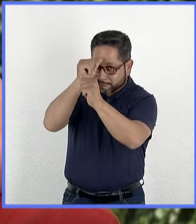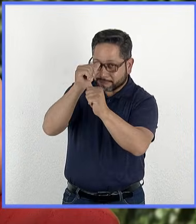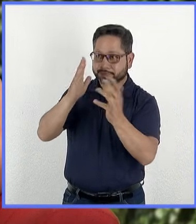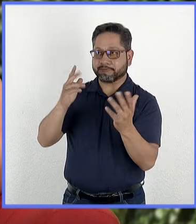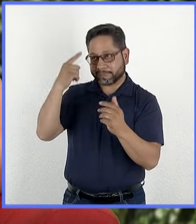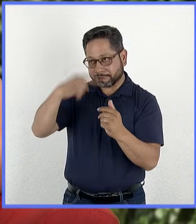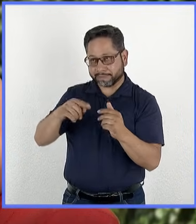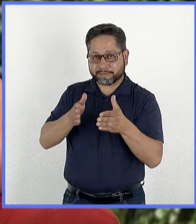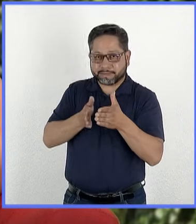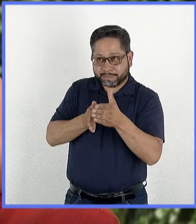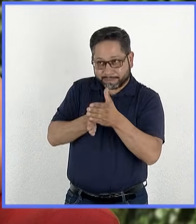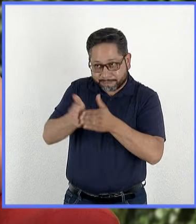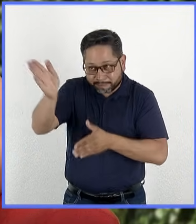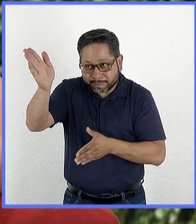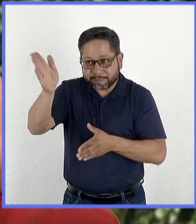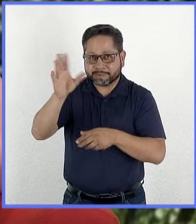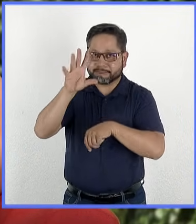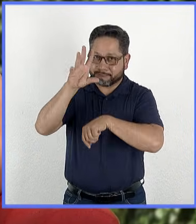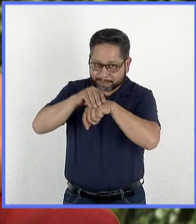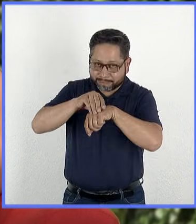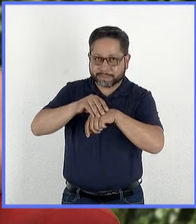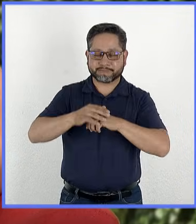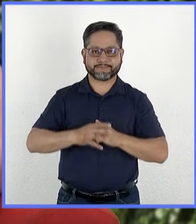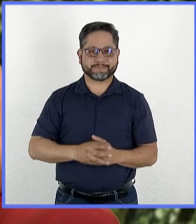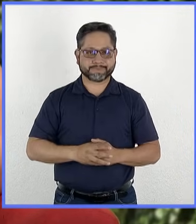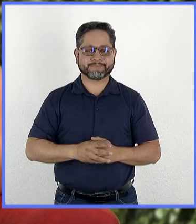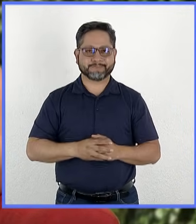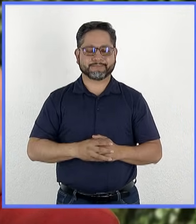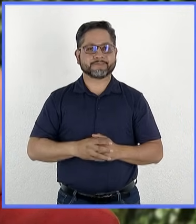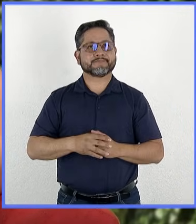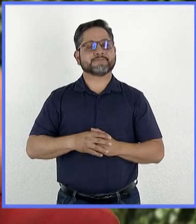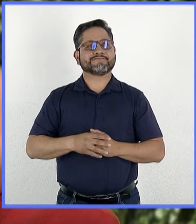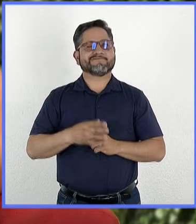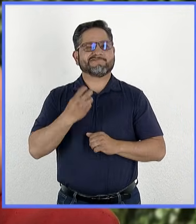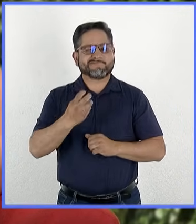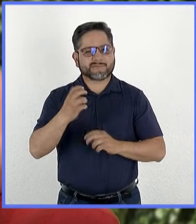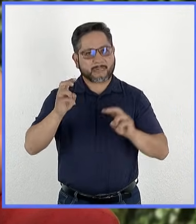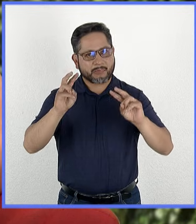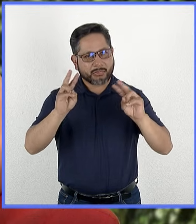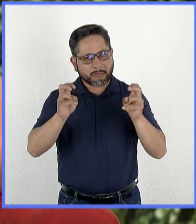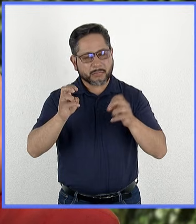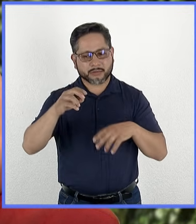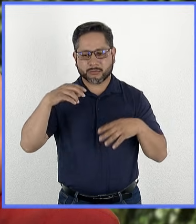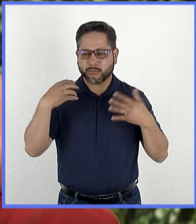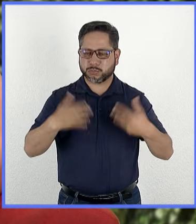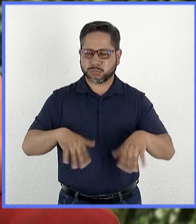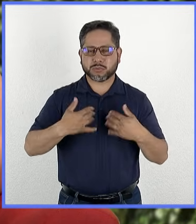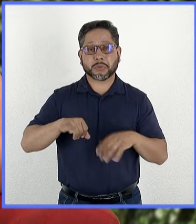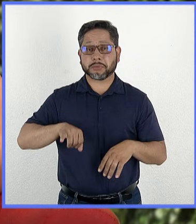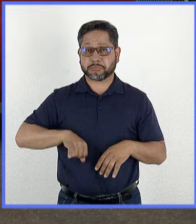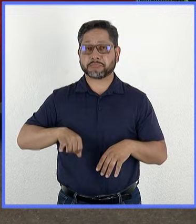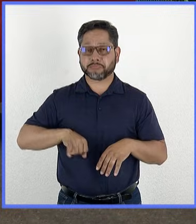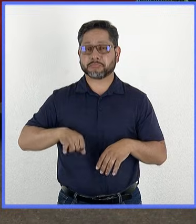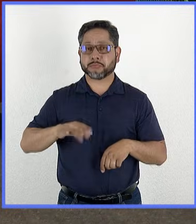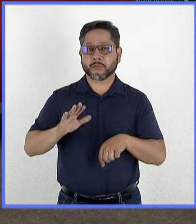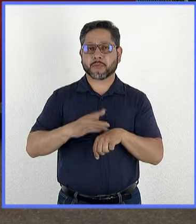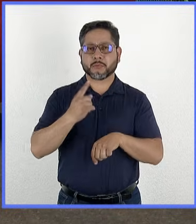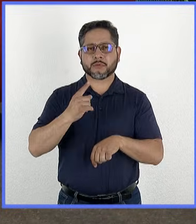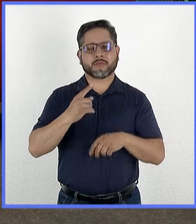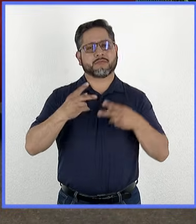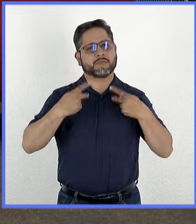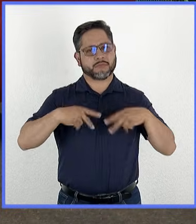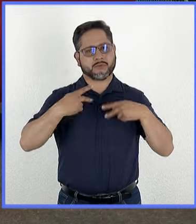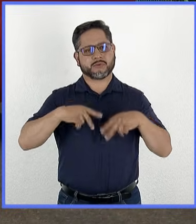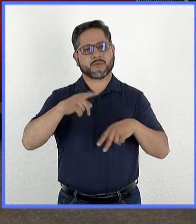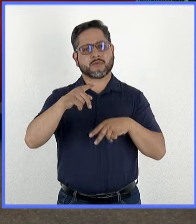podríamos hablar ampliamente de un tema tan necesario que llama la atención en términos, por supuesto, sociales, en